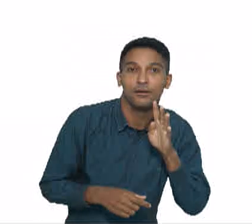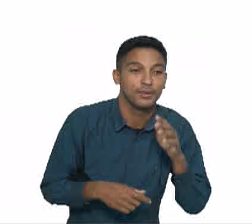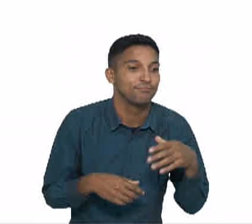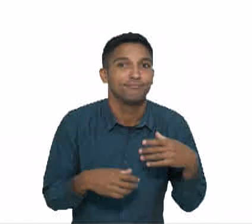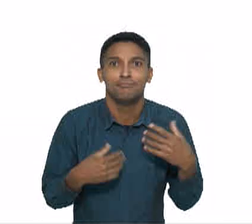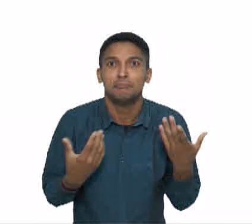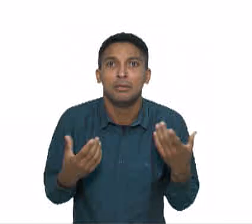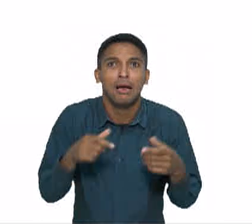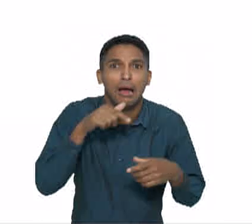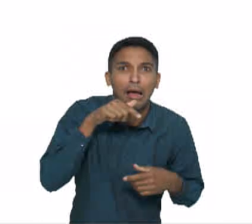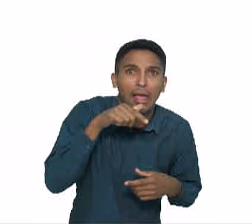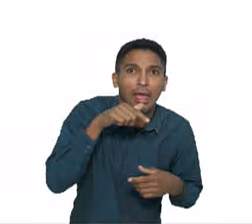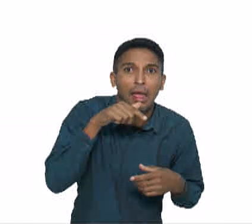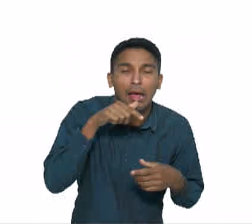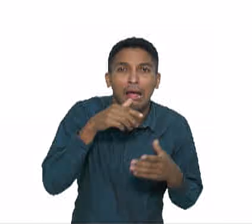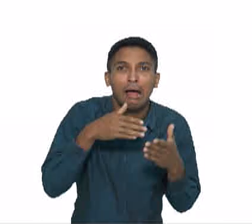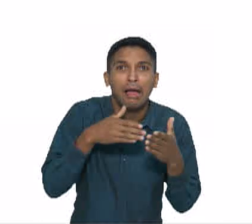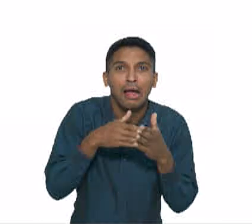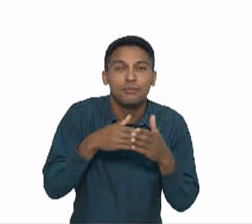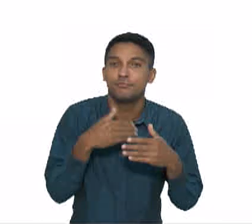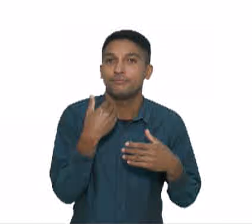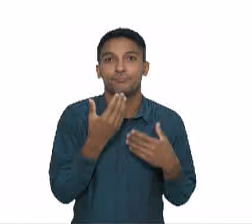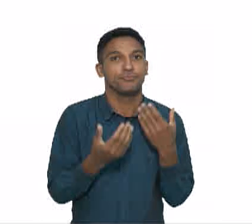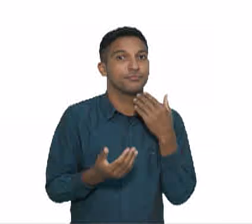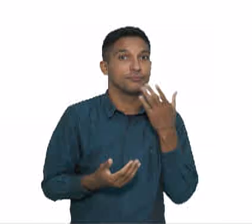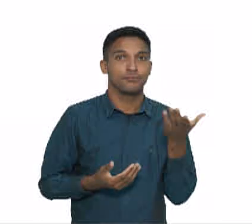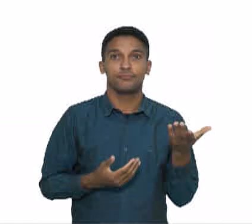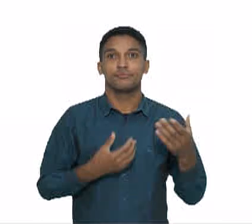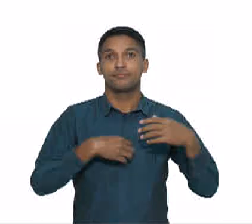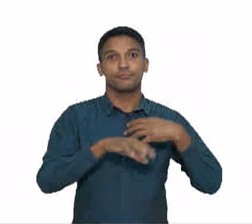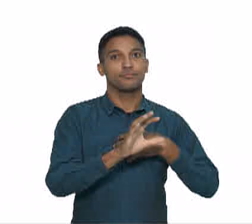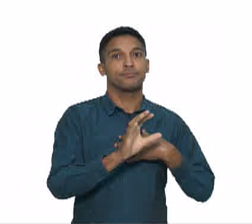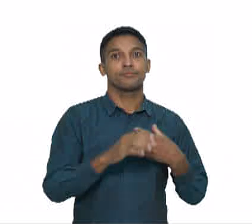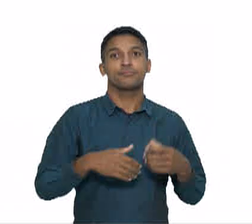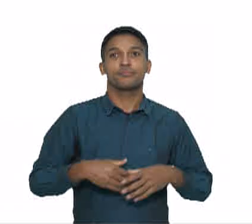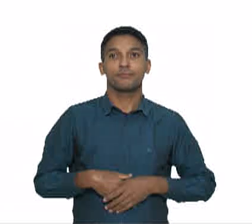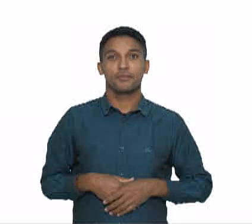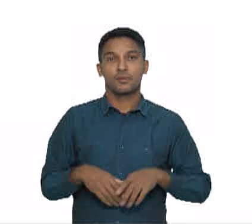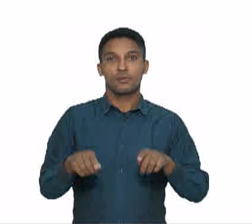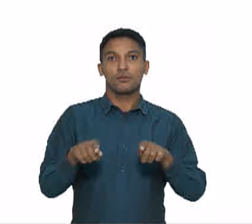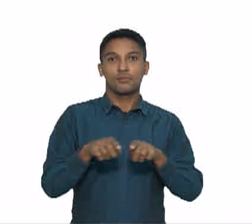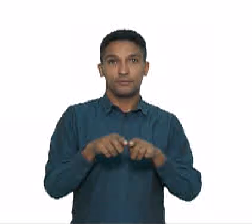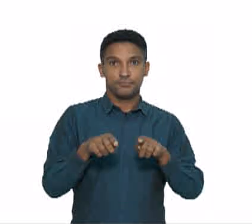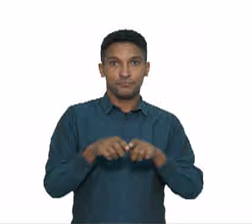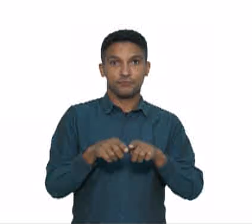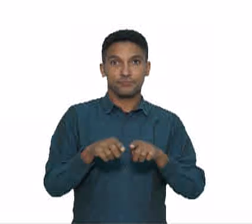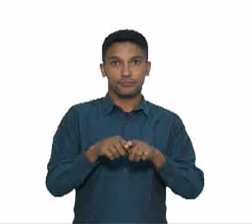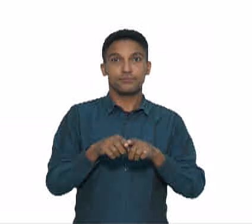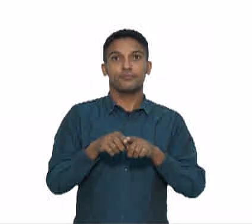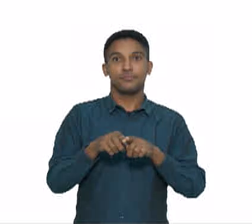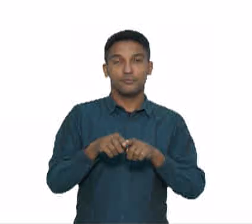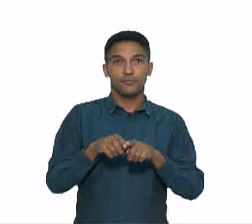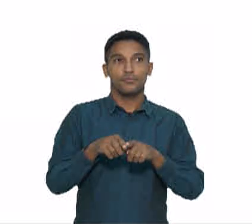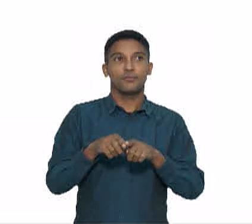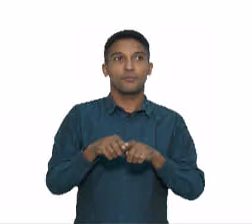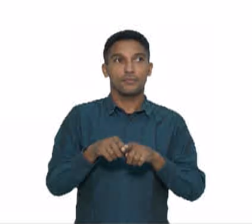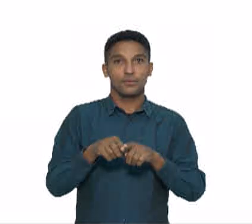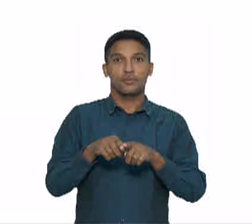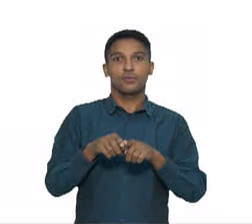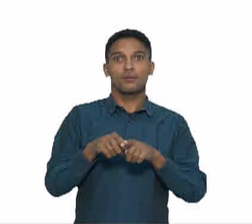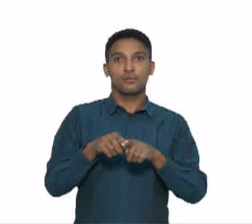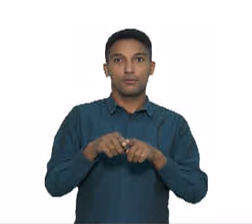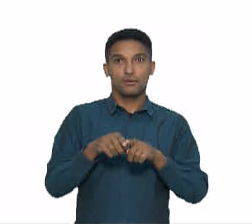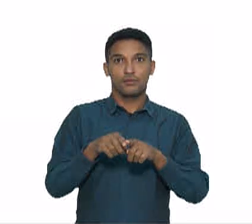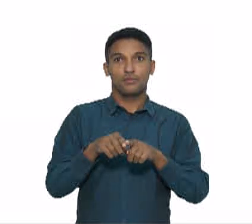destino. Se trata de un contratiempo común entre los viajeros, como se desprende de un